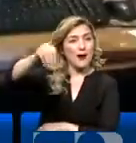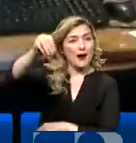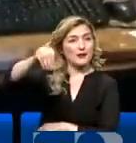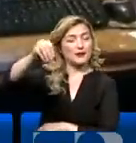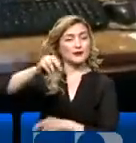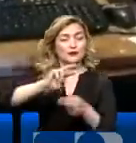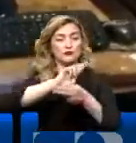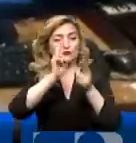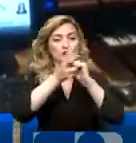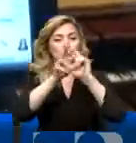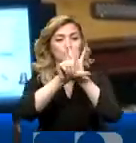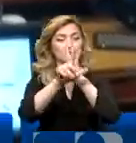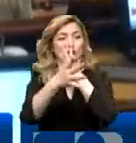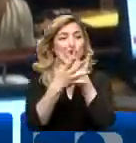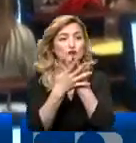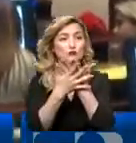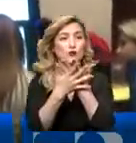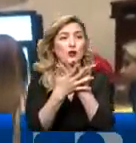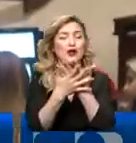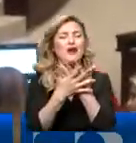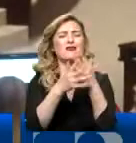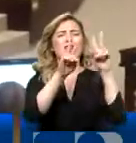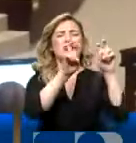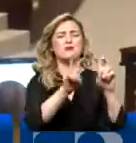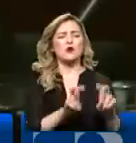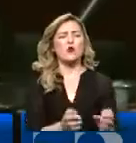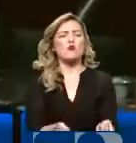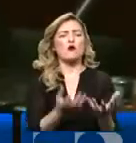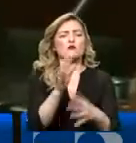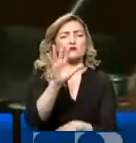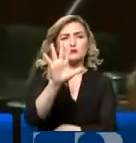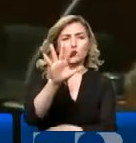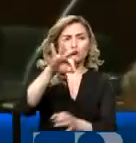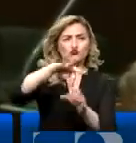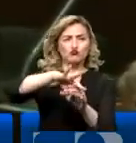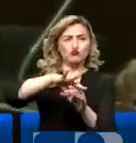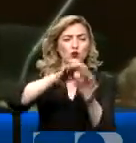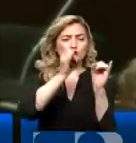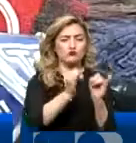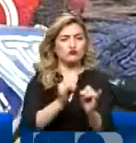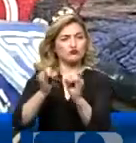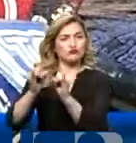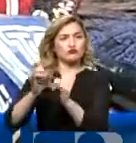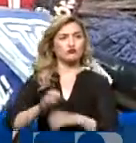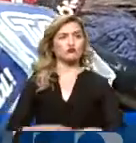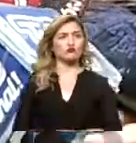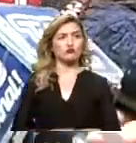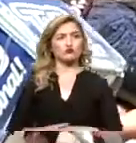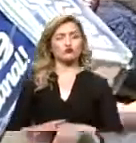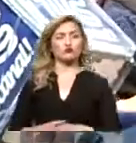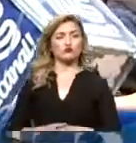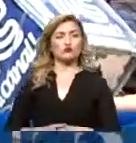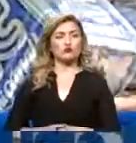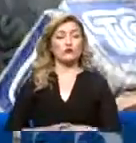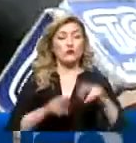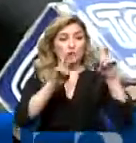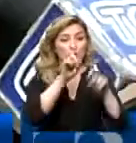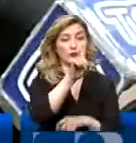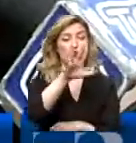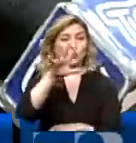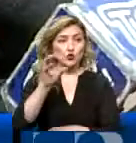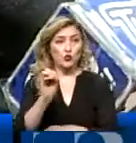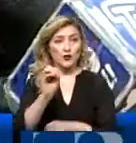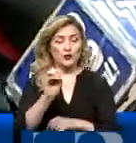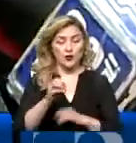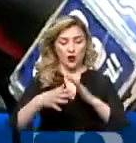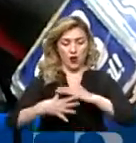Penal. Posiblemente sean 5 los temas que se pongan a votación de forma individual. El 150 de aborto no punible, el uso